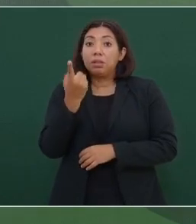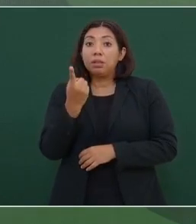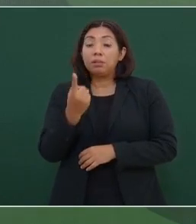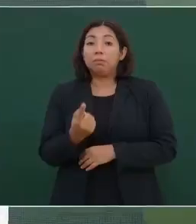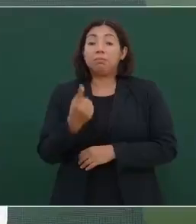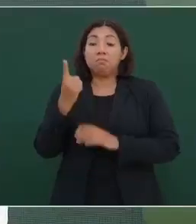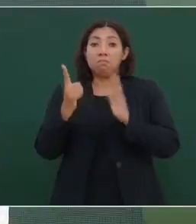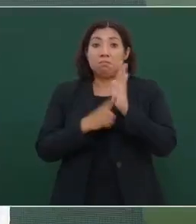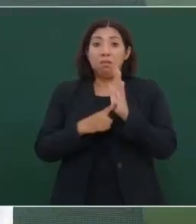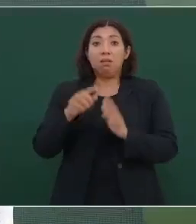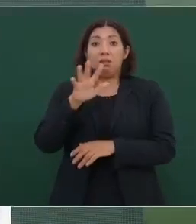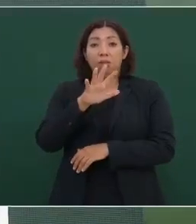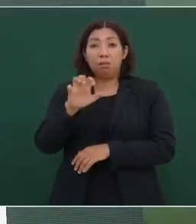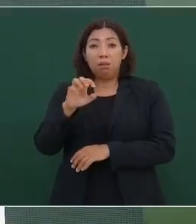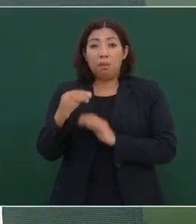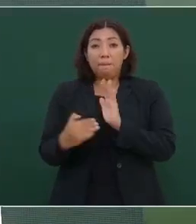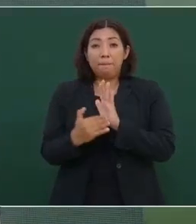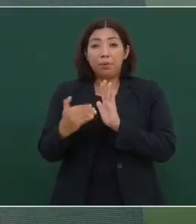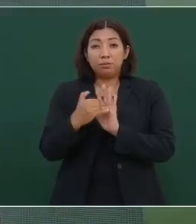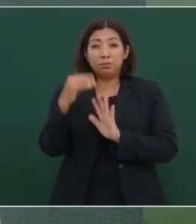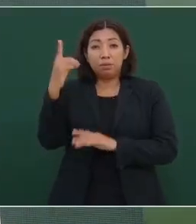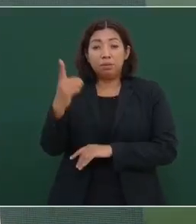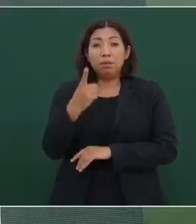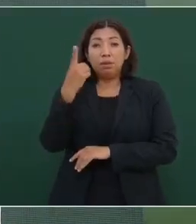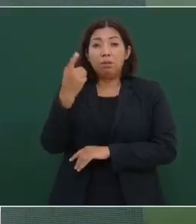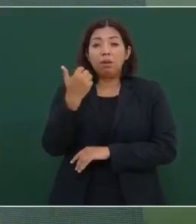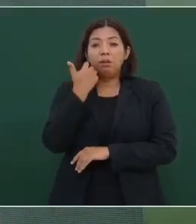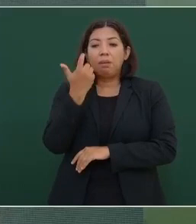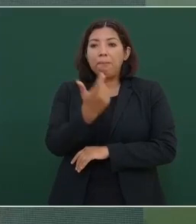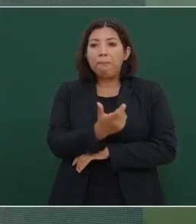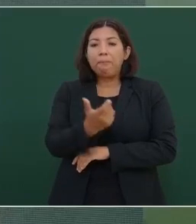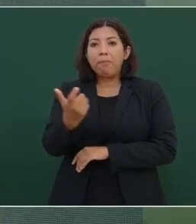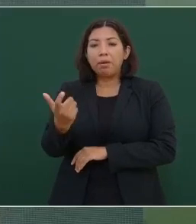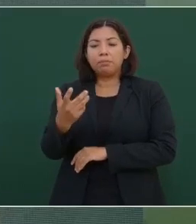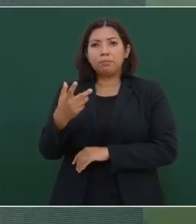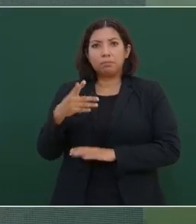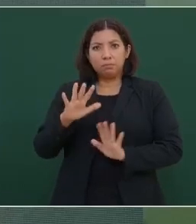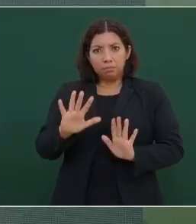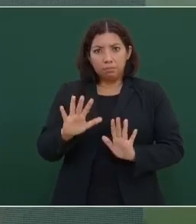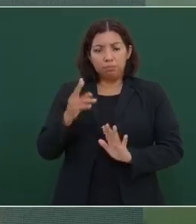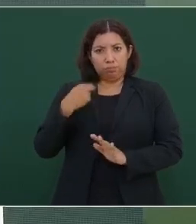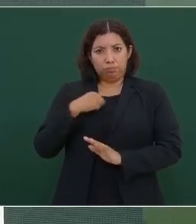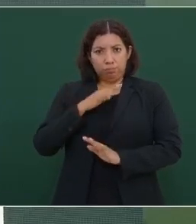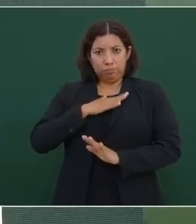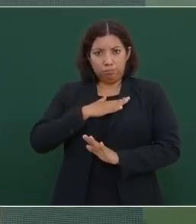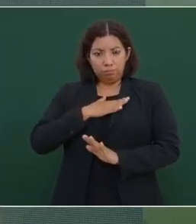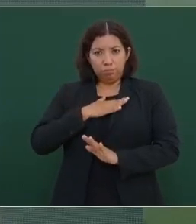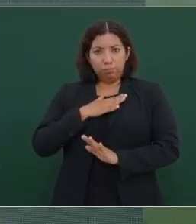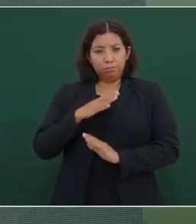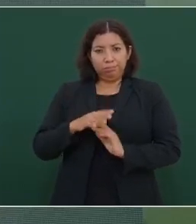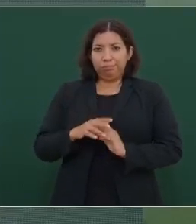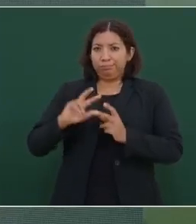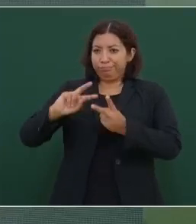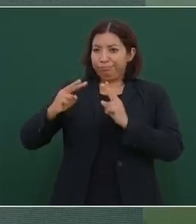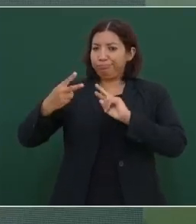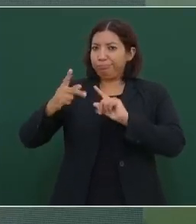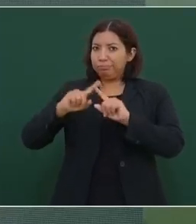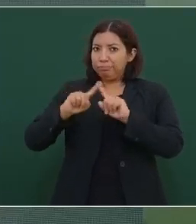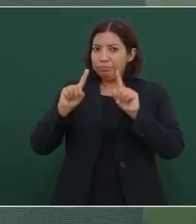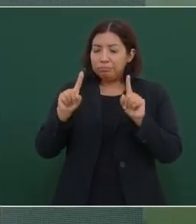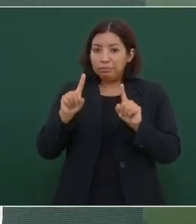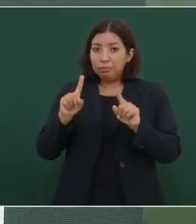Nosotros lo que estamos planteando es lo opuesto, que se destruyó